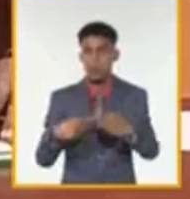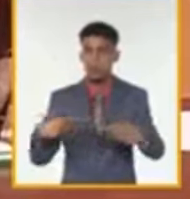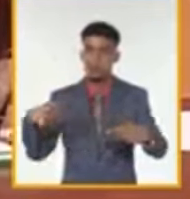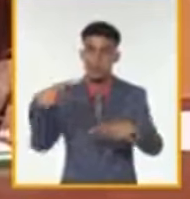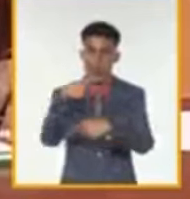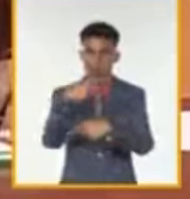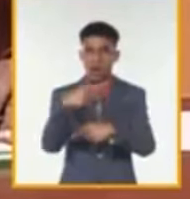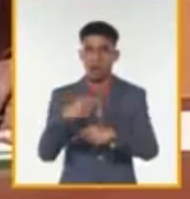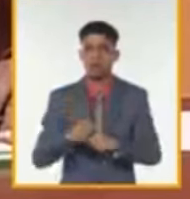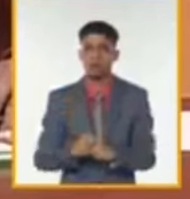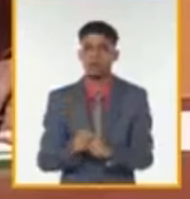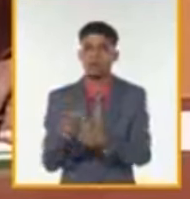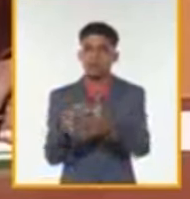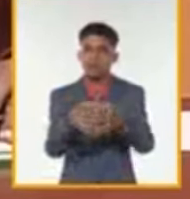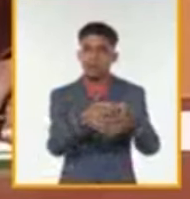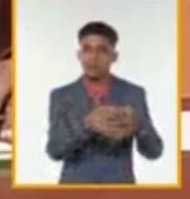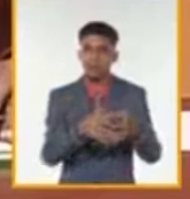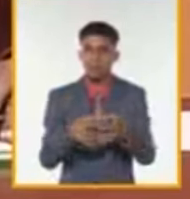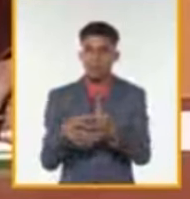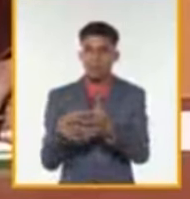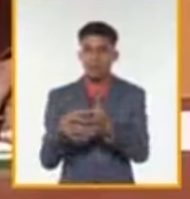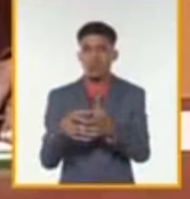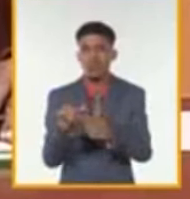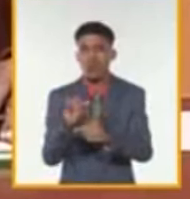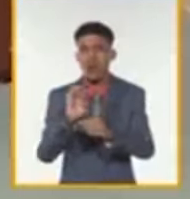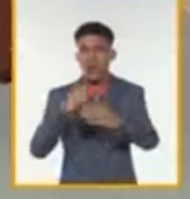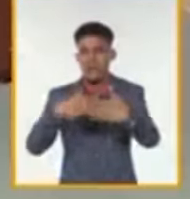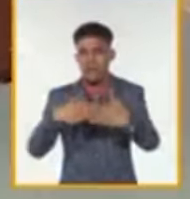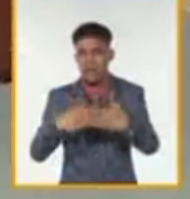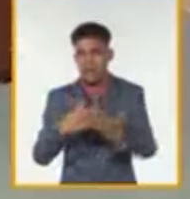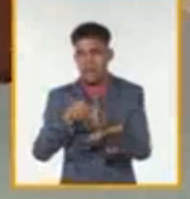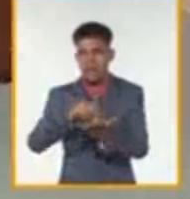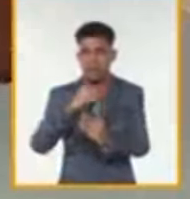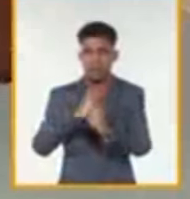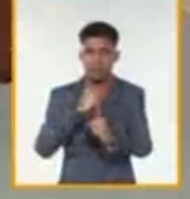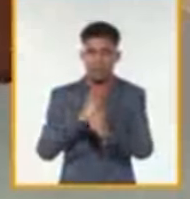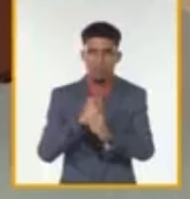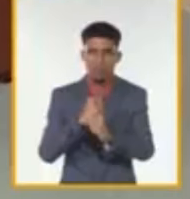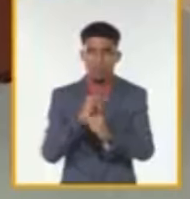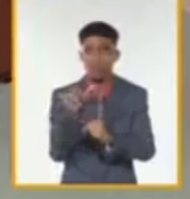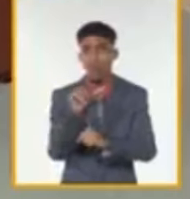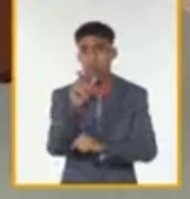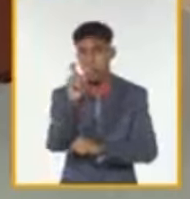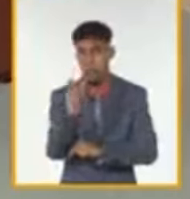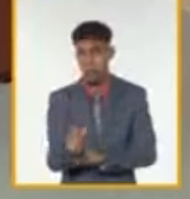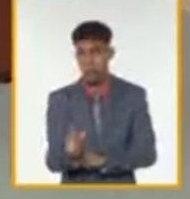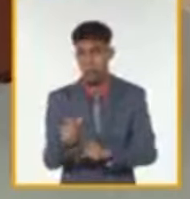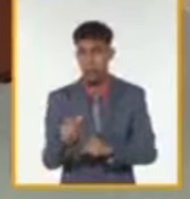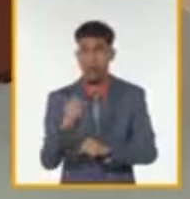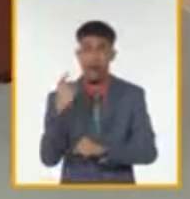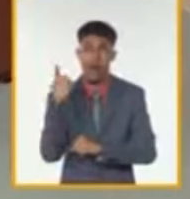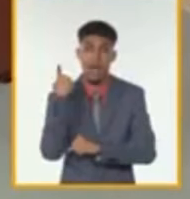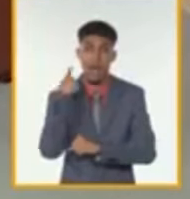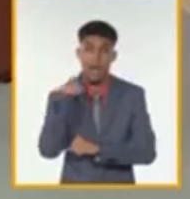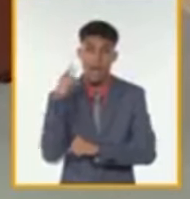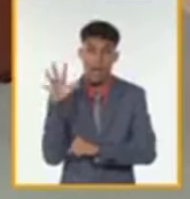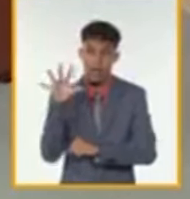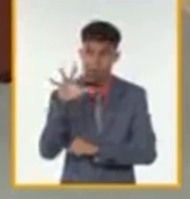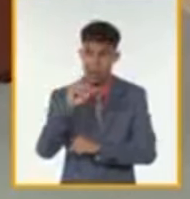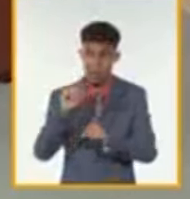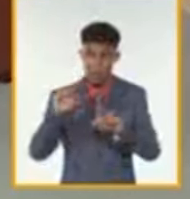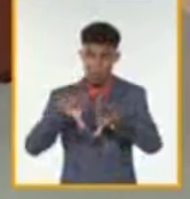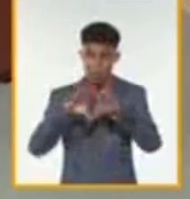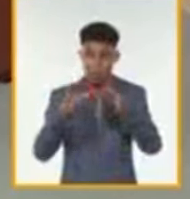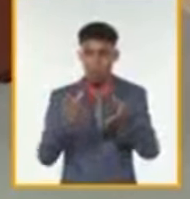también un grupo de de de empresas de centros de personas que en todos estos años han